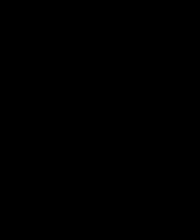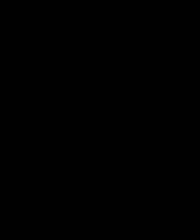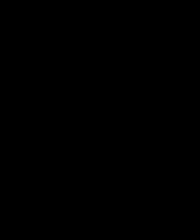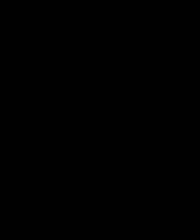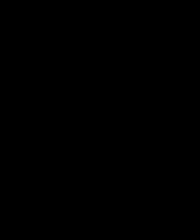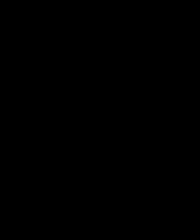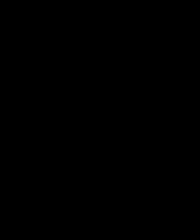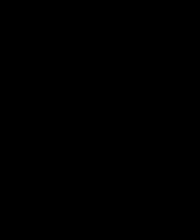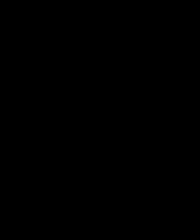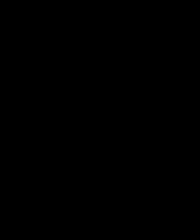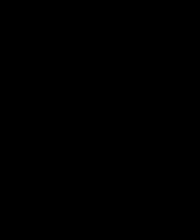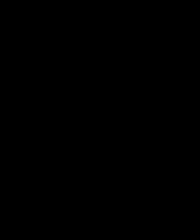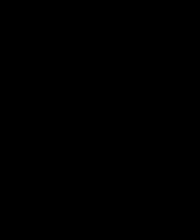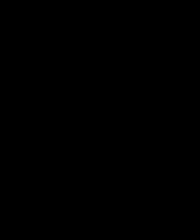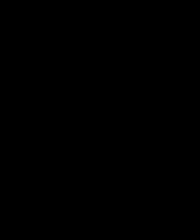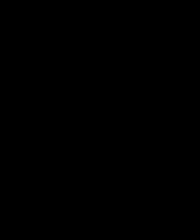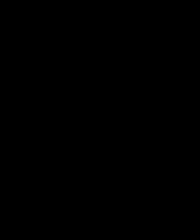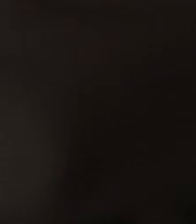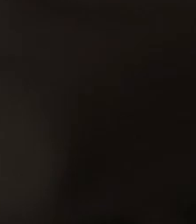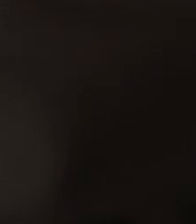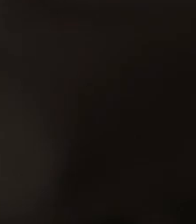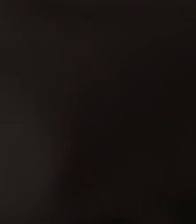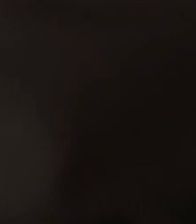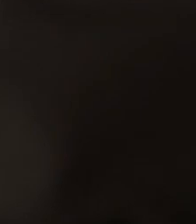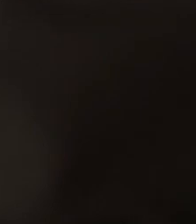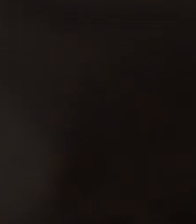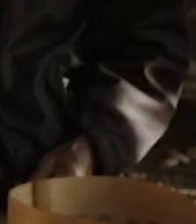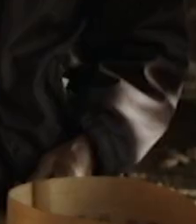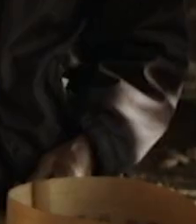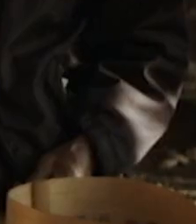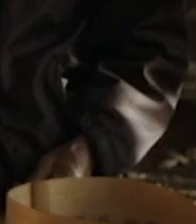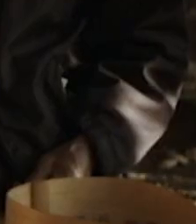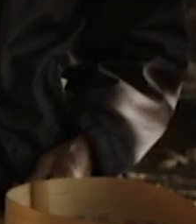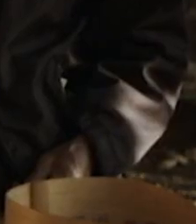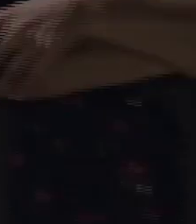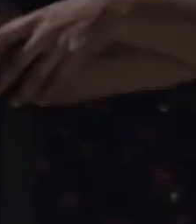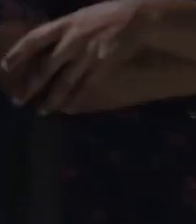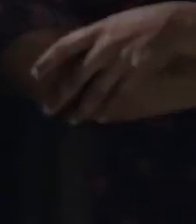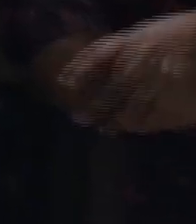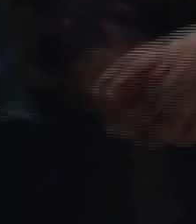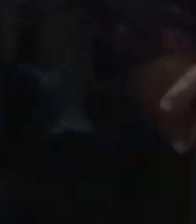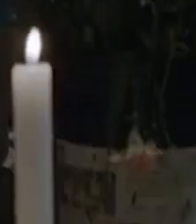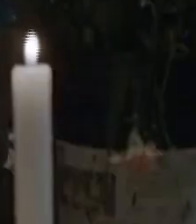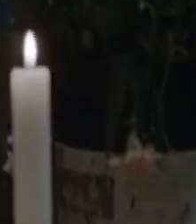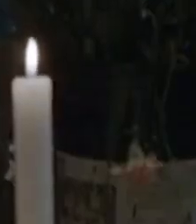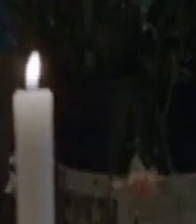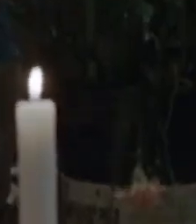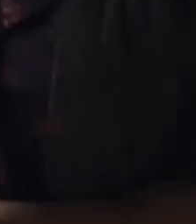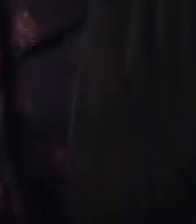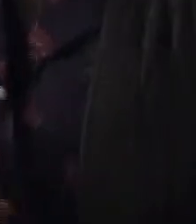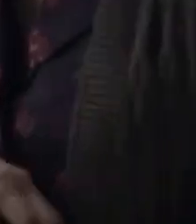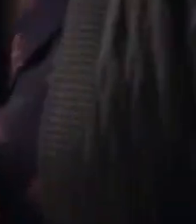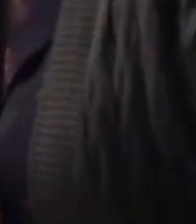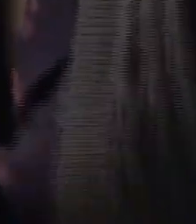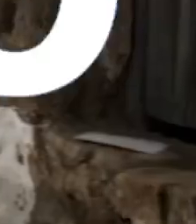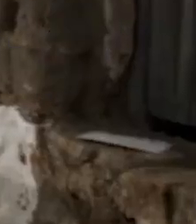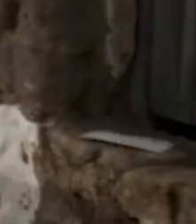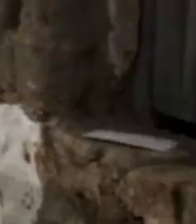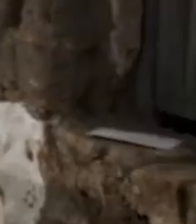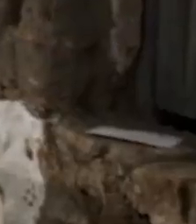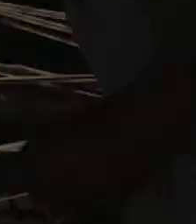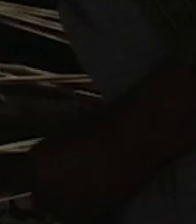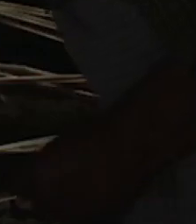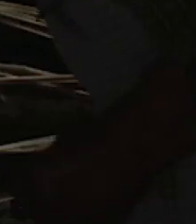Ya nadie toca en el pueblo. ¡Ave María Purísima! México ha